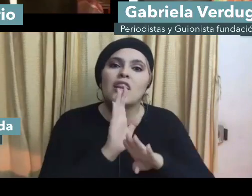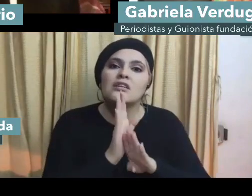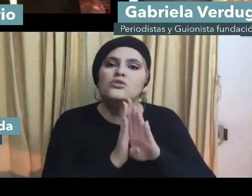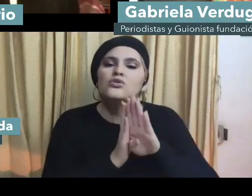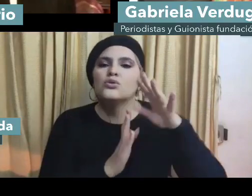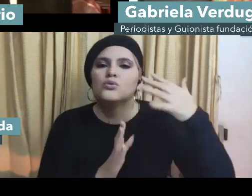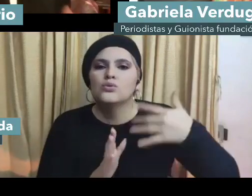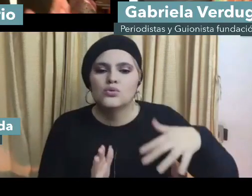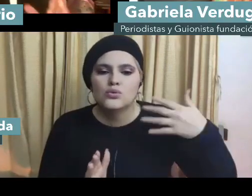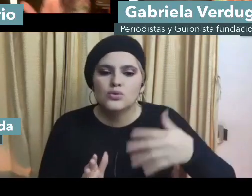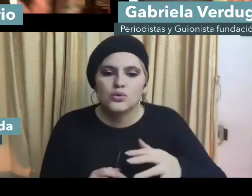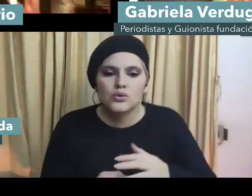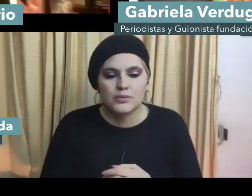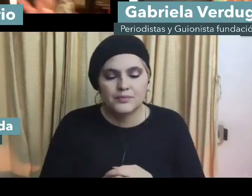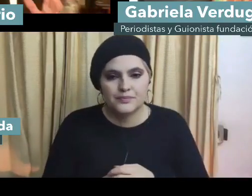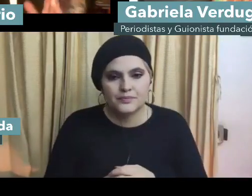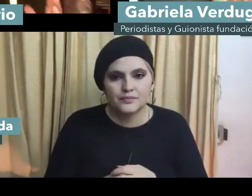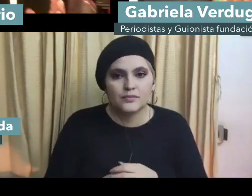los 12 años,